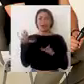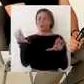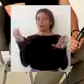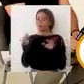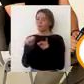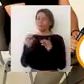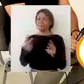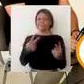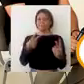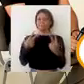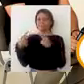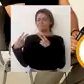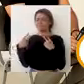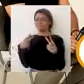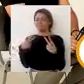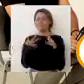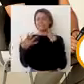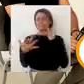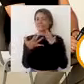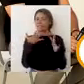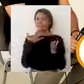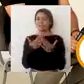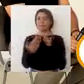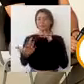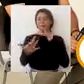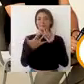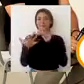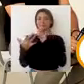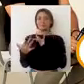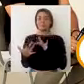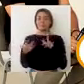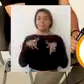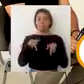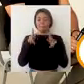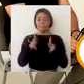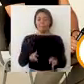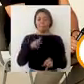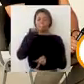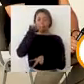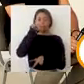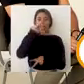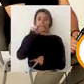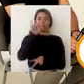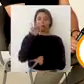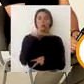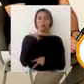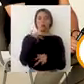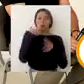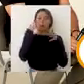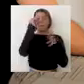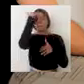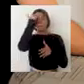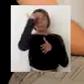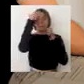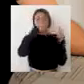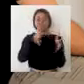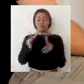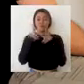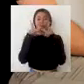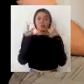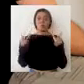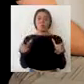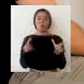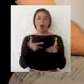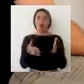quienes comparten esa transmisión con nosotros. Yo soy Mirad Caballero, un profesor de lenguaje y